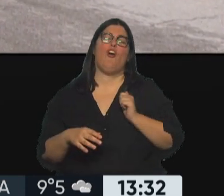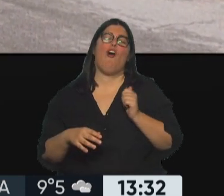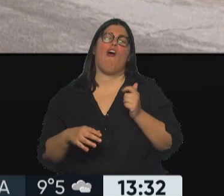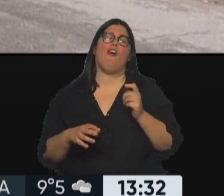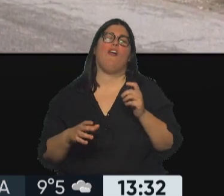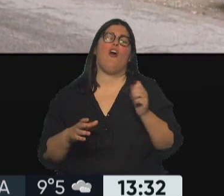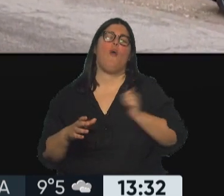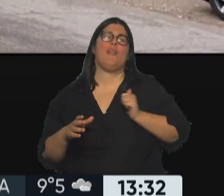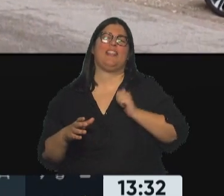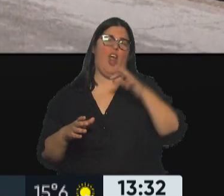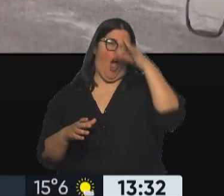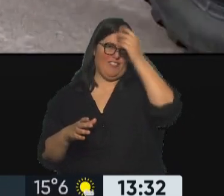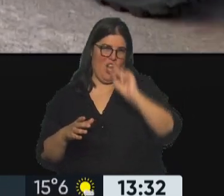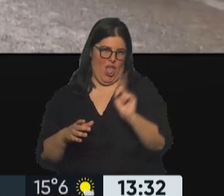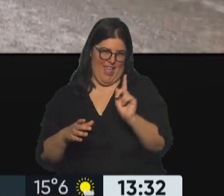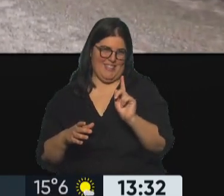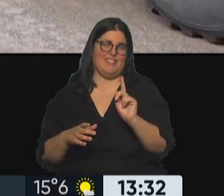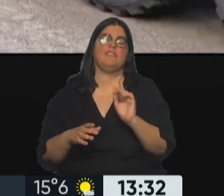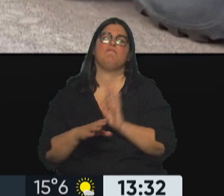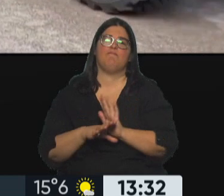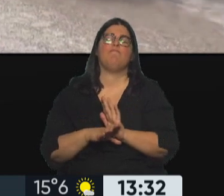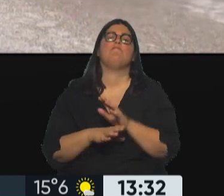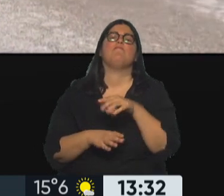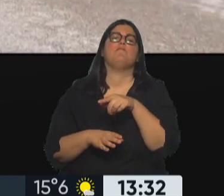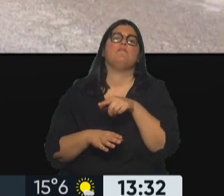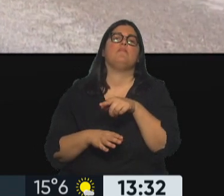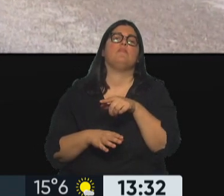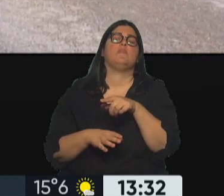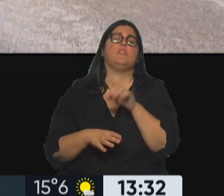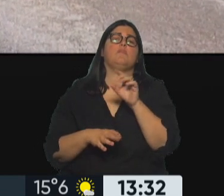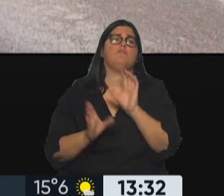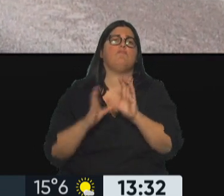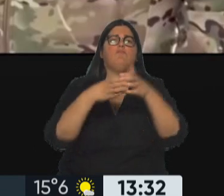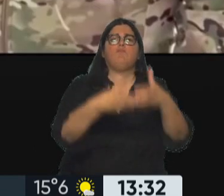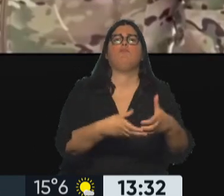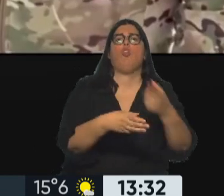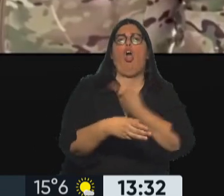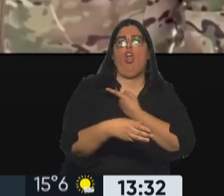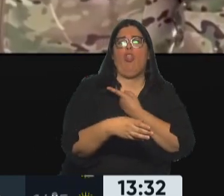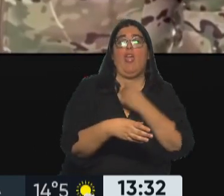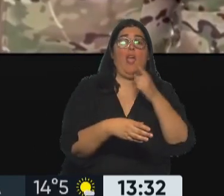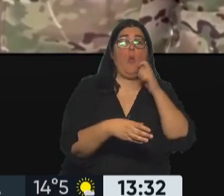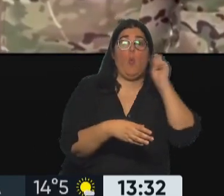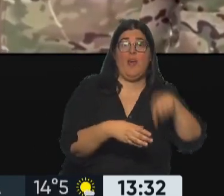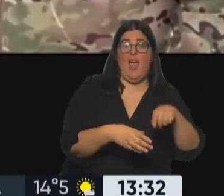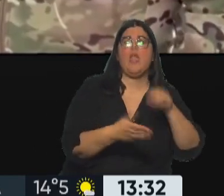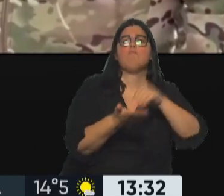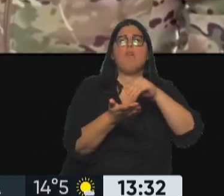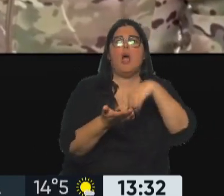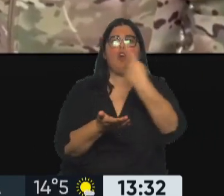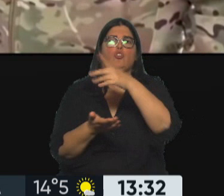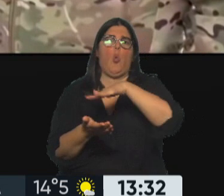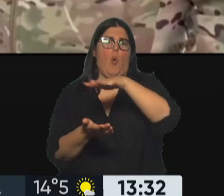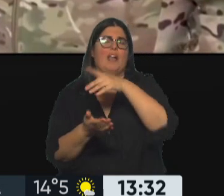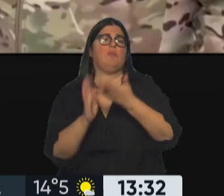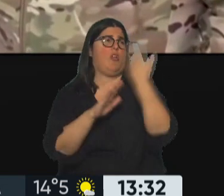paramilitar mercenaria, que recordemos no solamente actúa en Ucrania, si bien hizo su aparición también en el